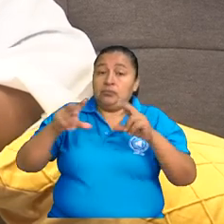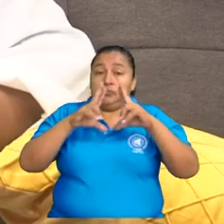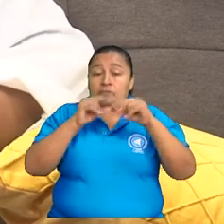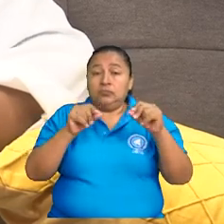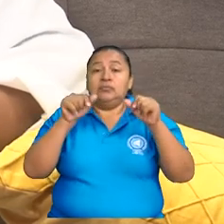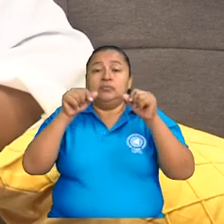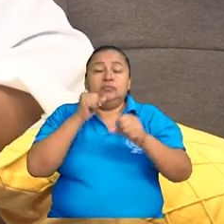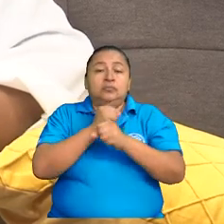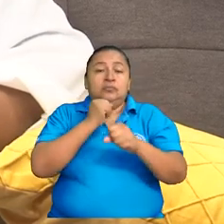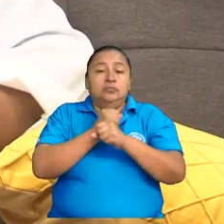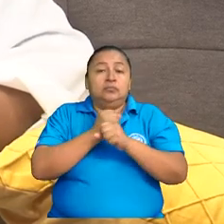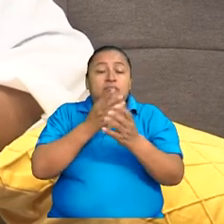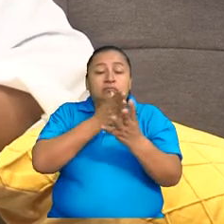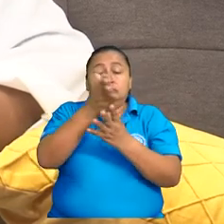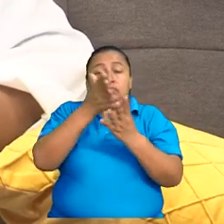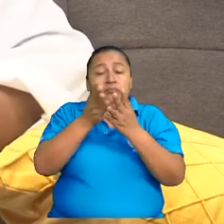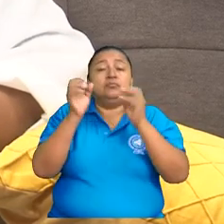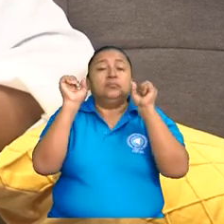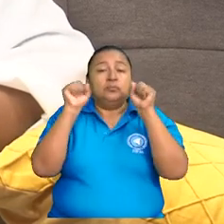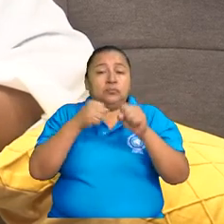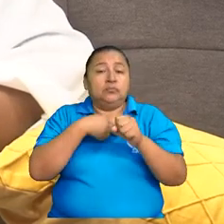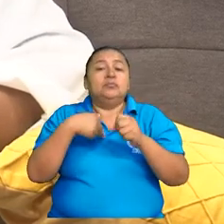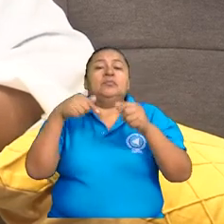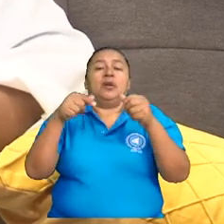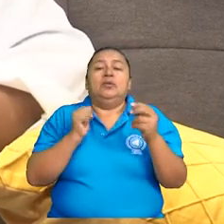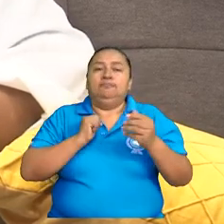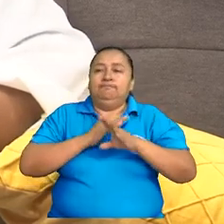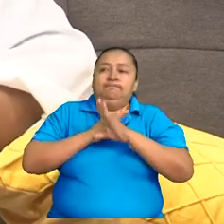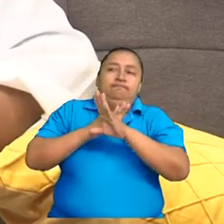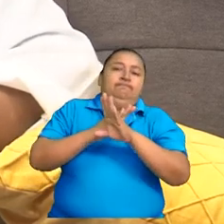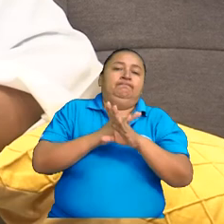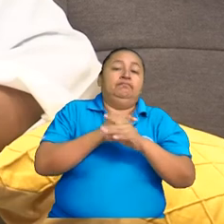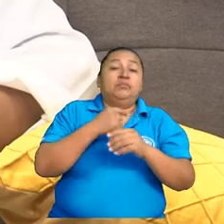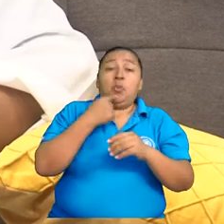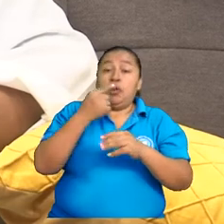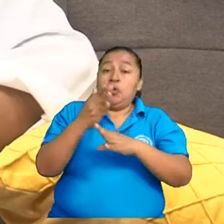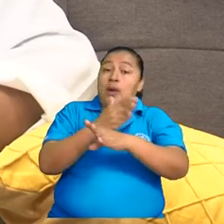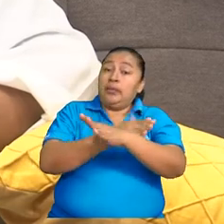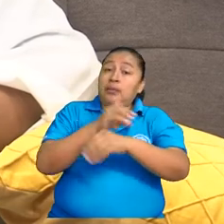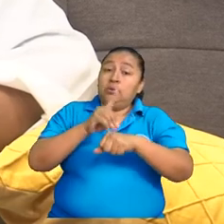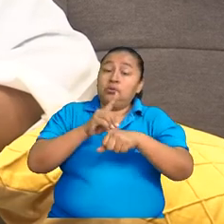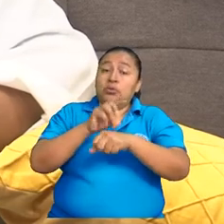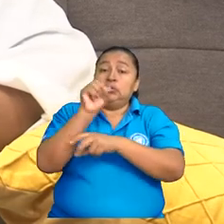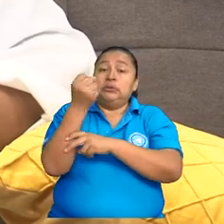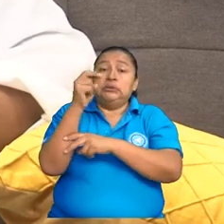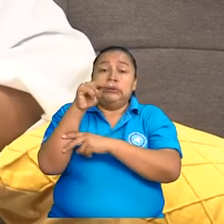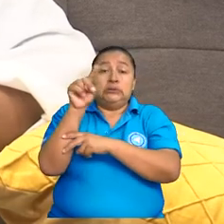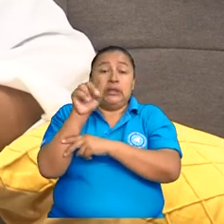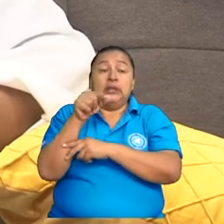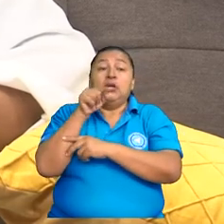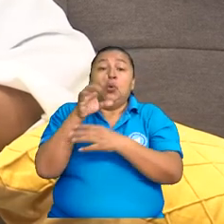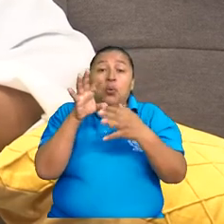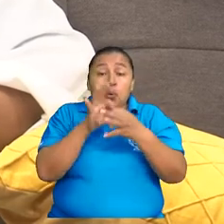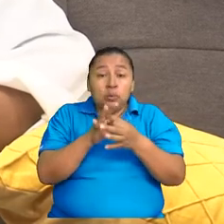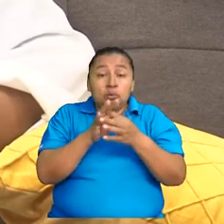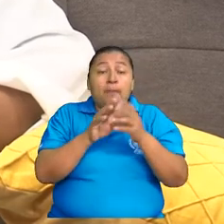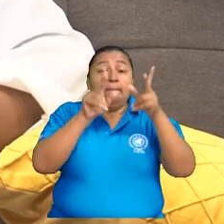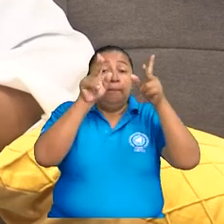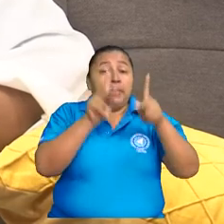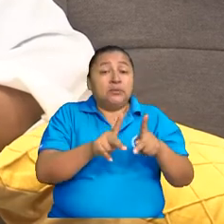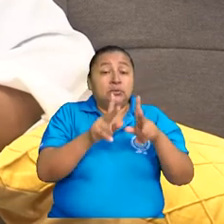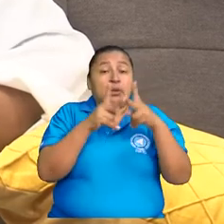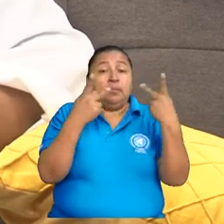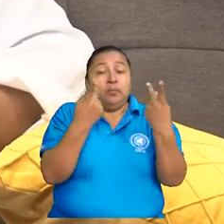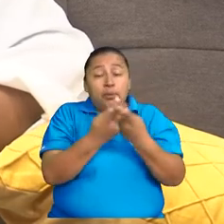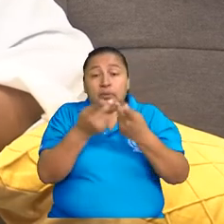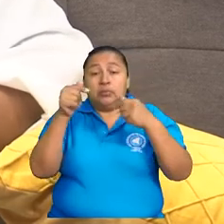en trabajar en esa línea para poder hacer esa contención. Y como decía el doctor Sáenz, juntos, la población y la responsabilidad del